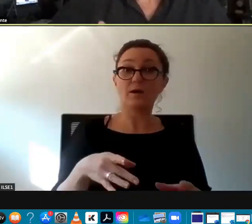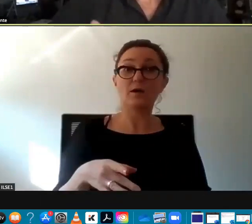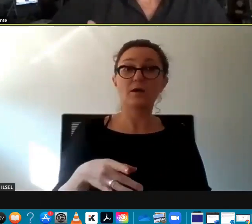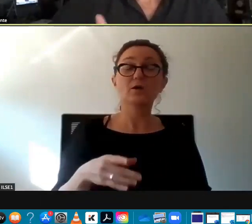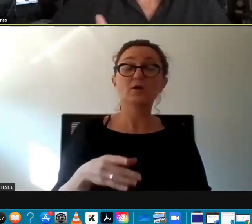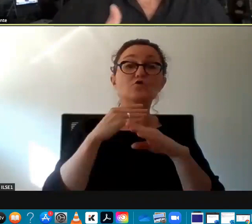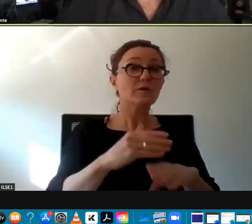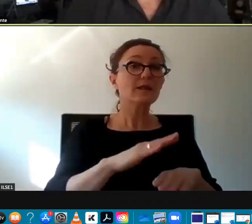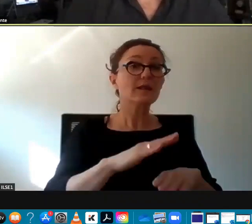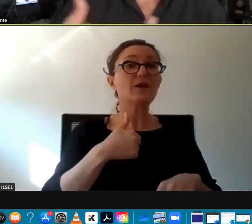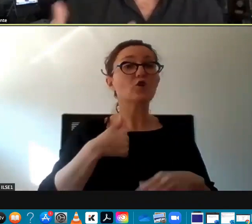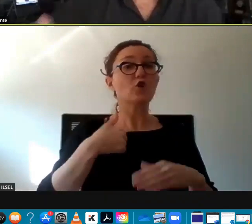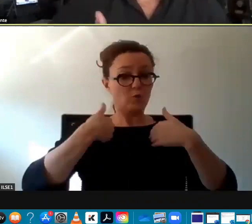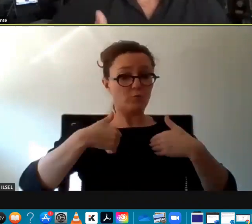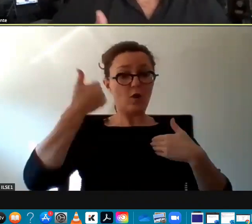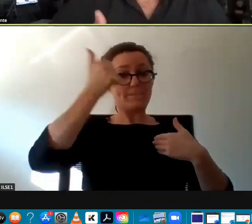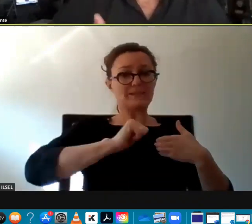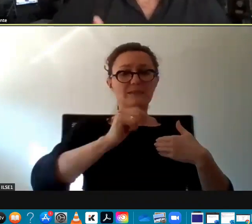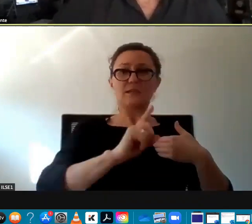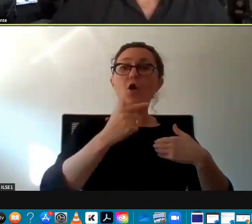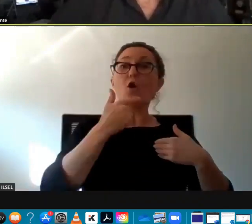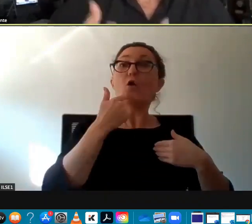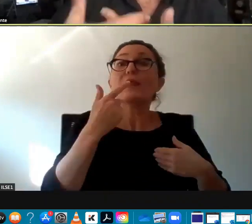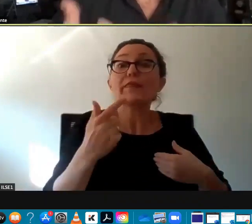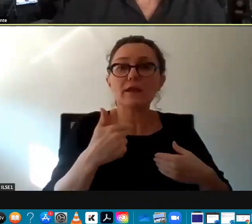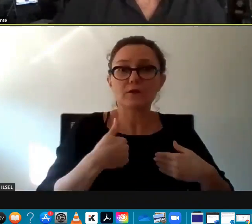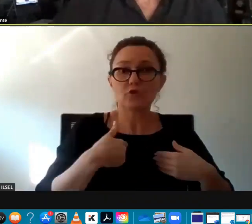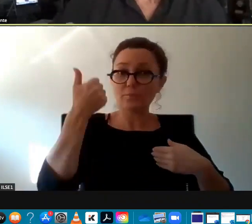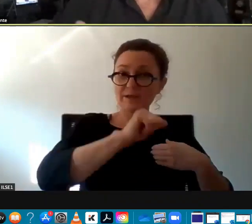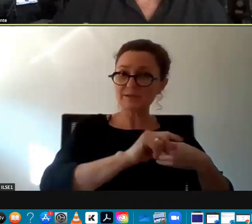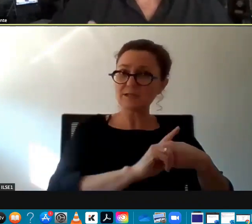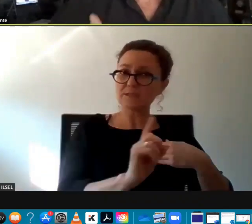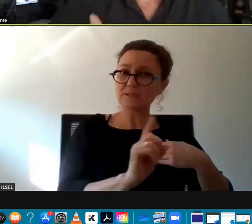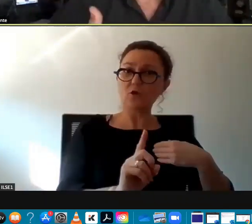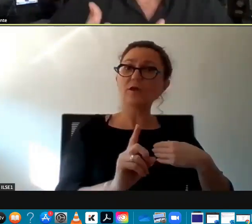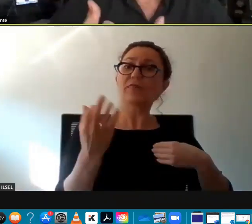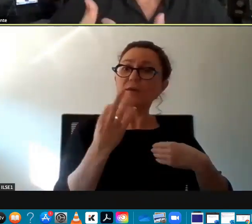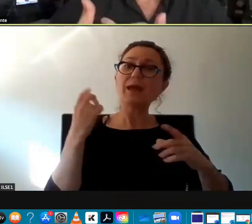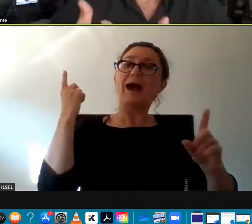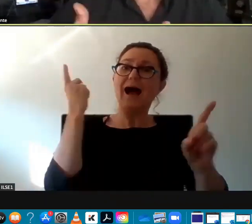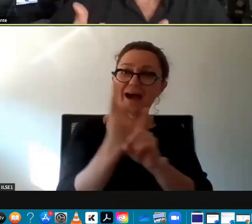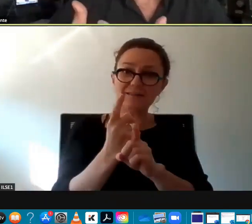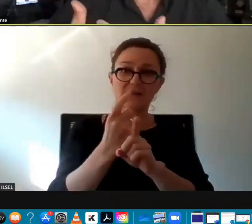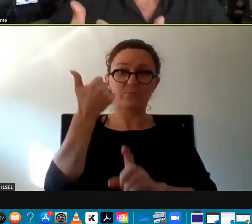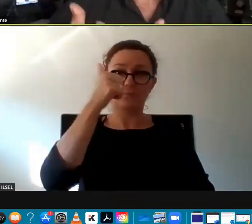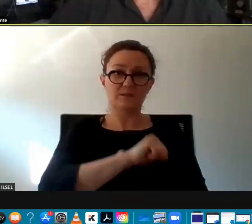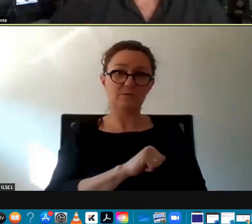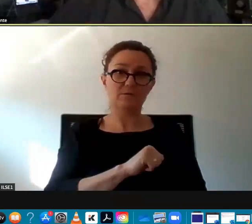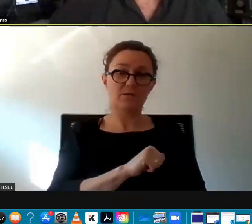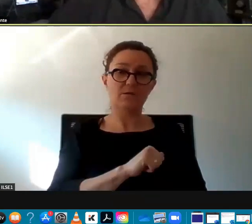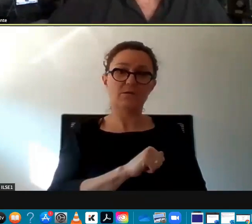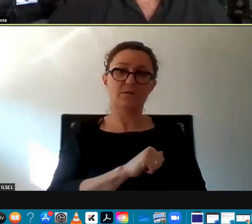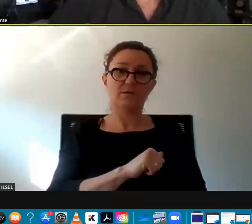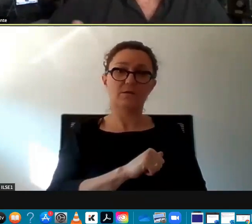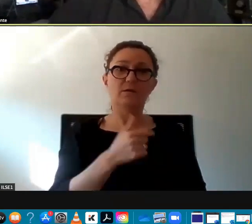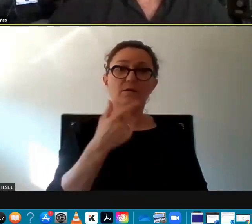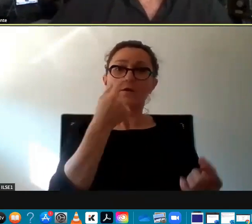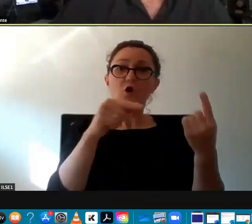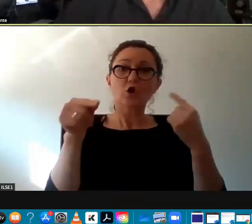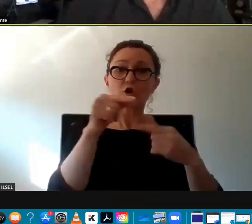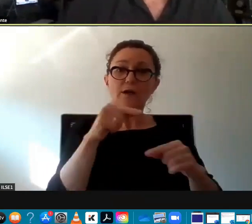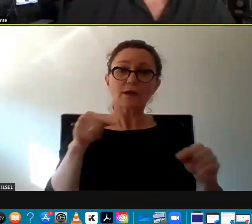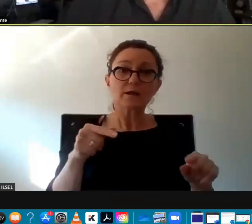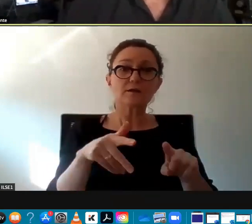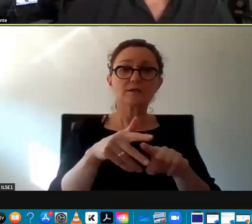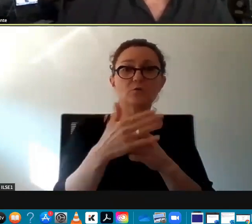no, ni siquiera con no ser, con decir que no se es machista, sino que hay que ser antimachista. Tenemos que corregir todas las circunstancias